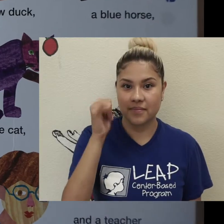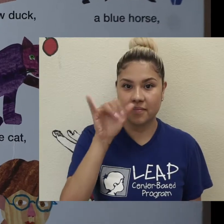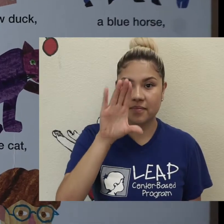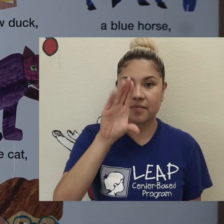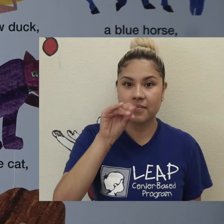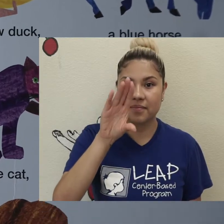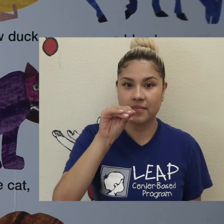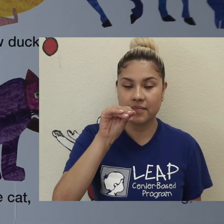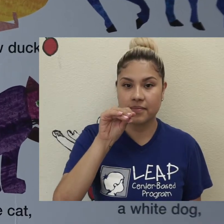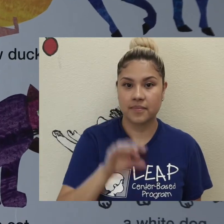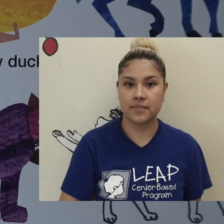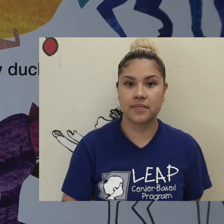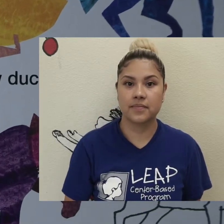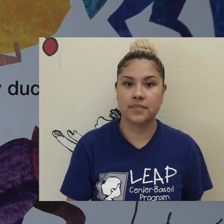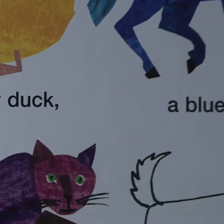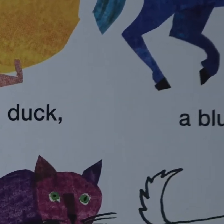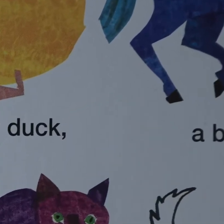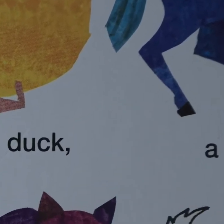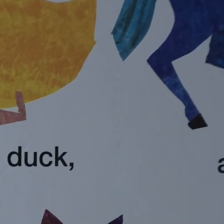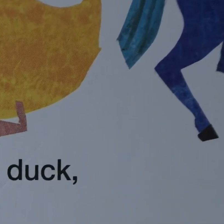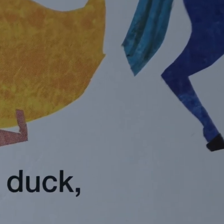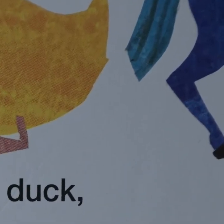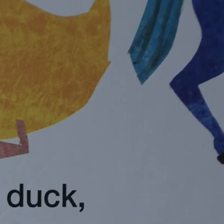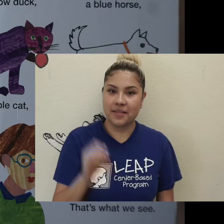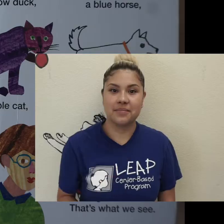un pato amarillo,